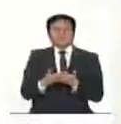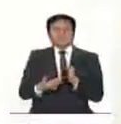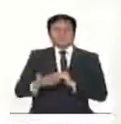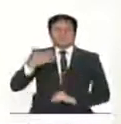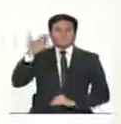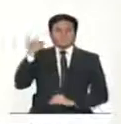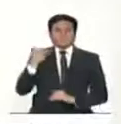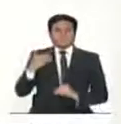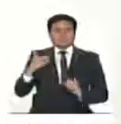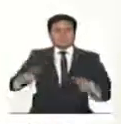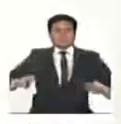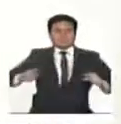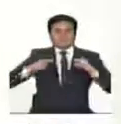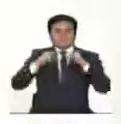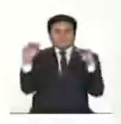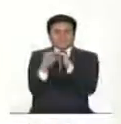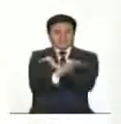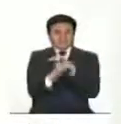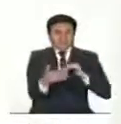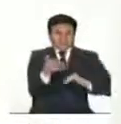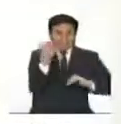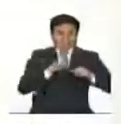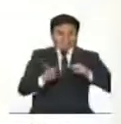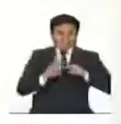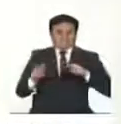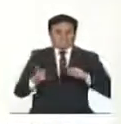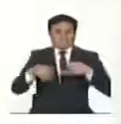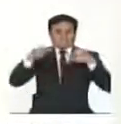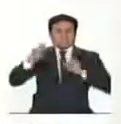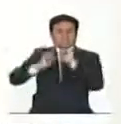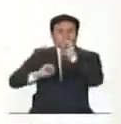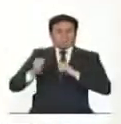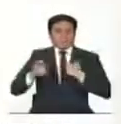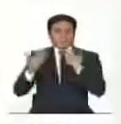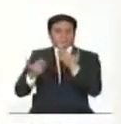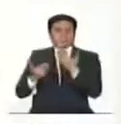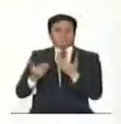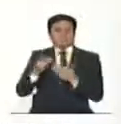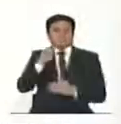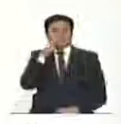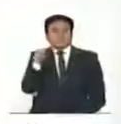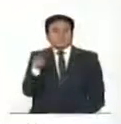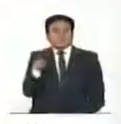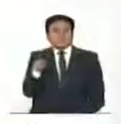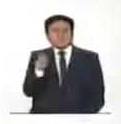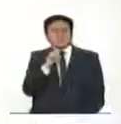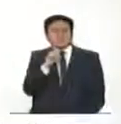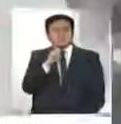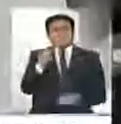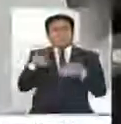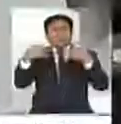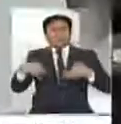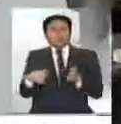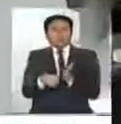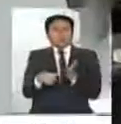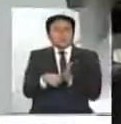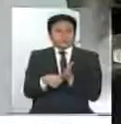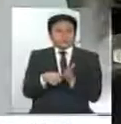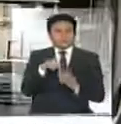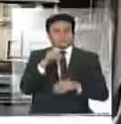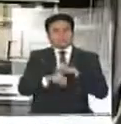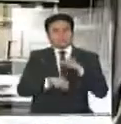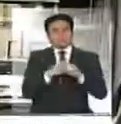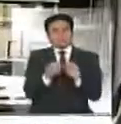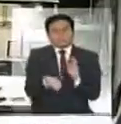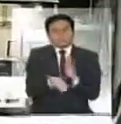estaba construyendo la autopista y para asegurarle al privado que si le iba mal, iba a tener esta especie de seguro. Este año las